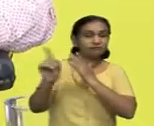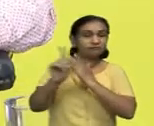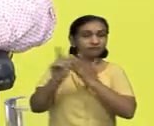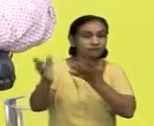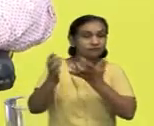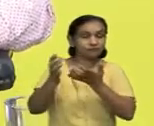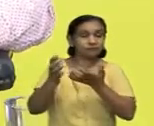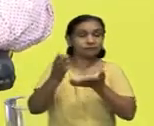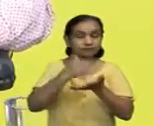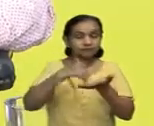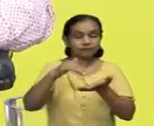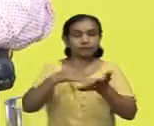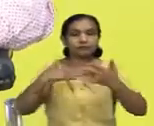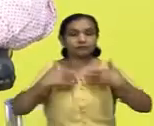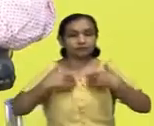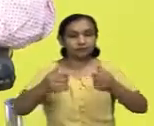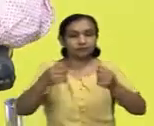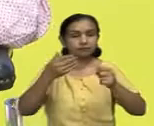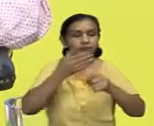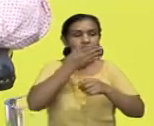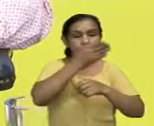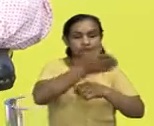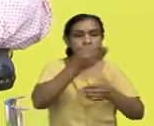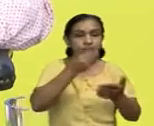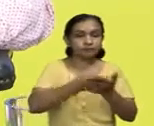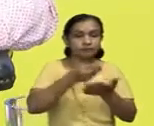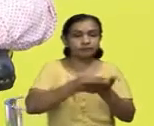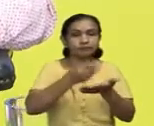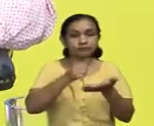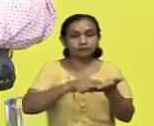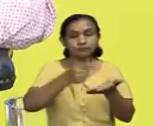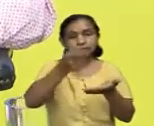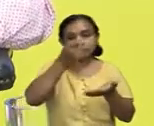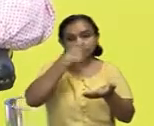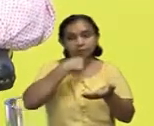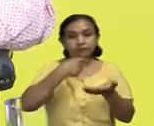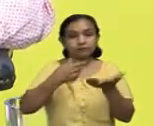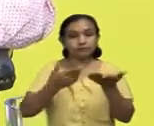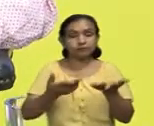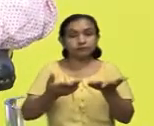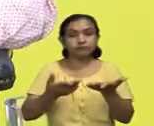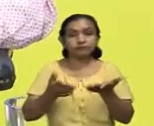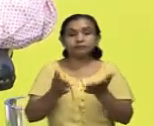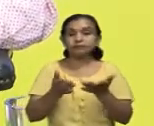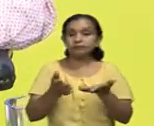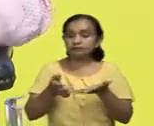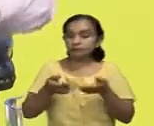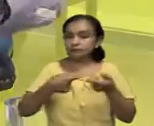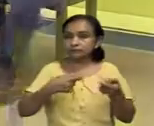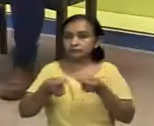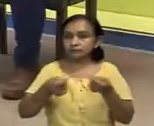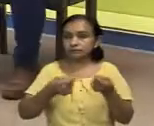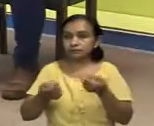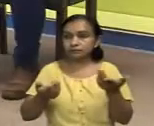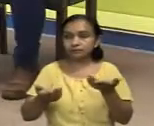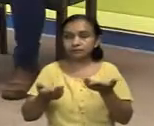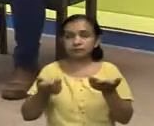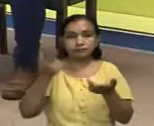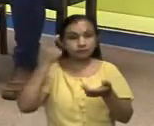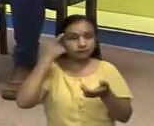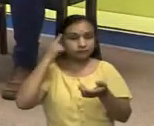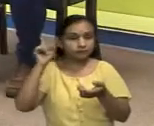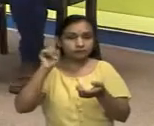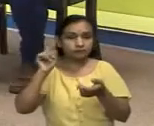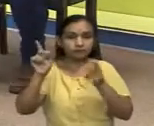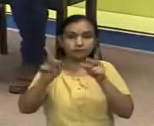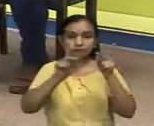en la unidad de salud, pues usted pueda ir a la farmacia y decirle a la farmacéutica que le den ese tipo de suero. Tal vez había un desconocimiento en